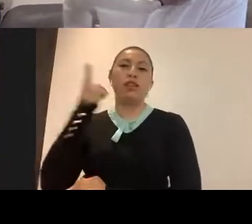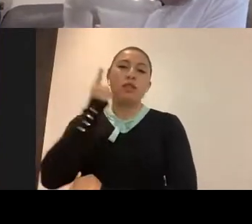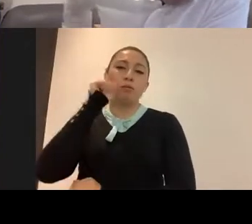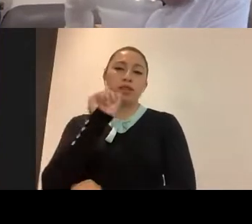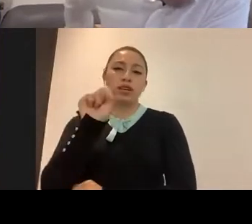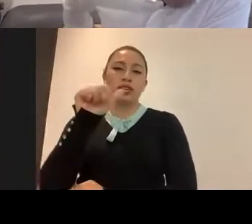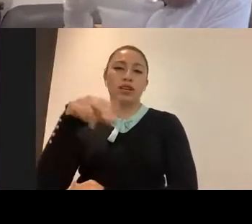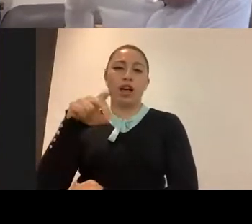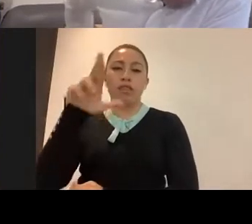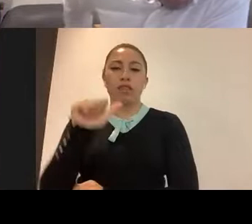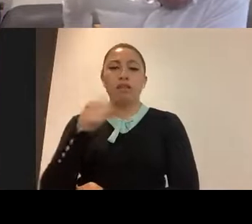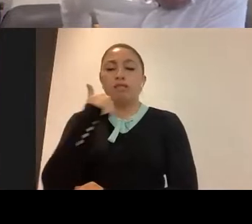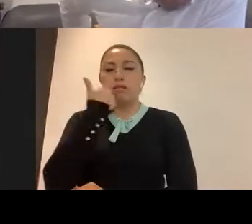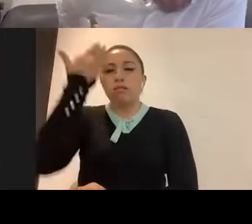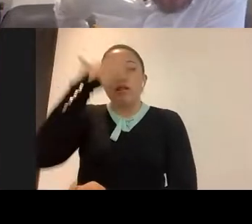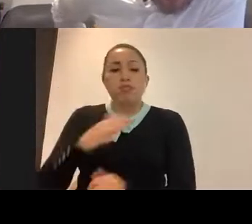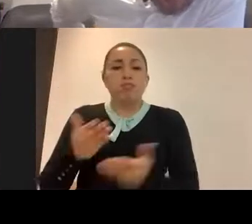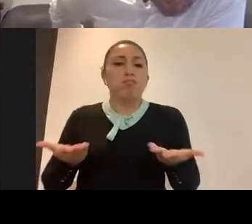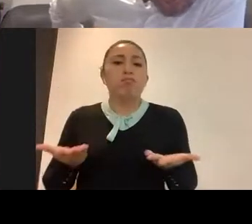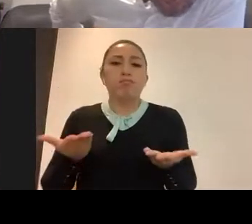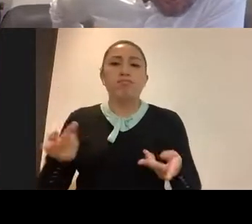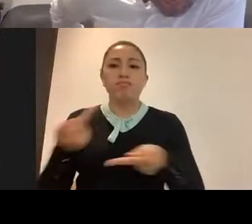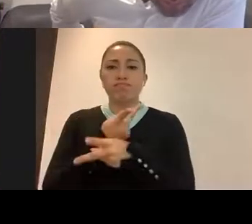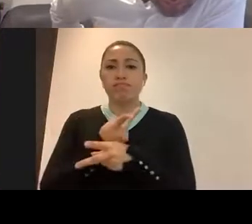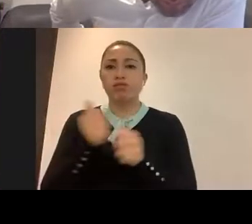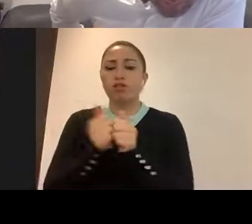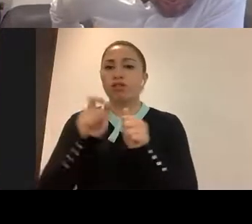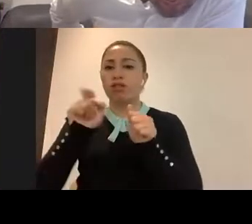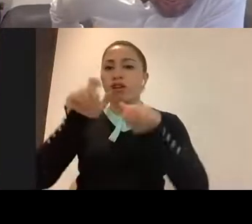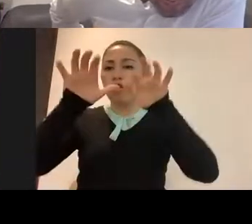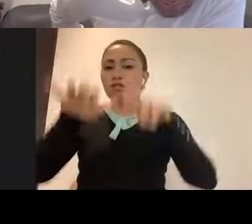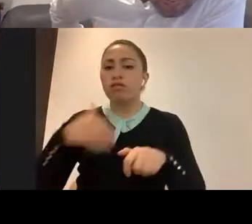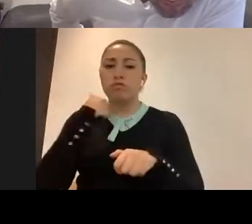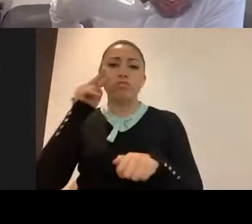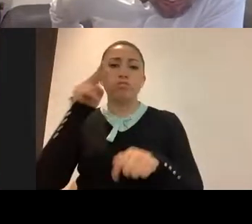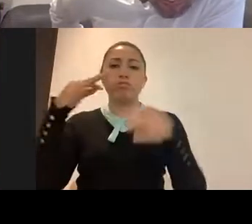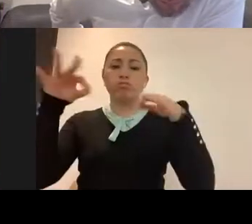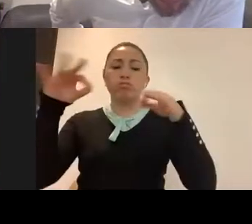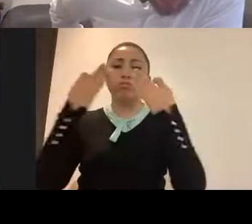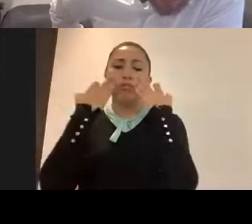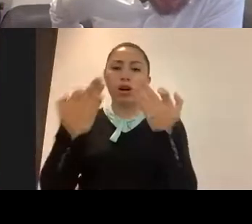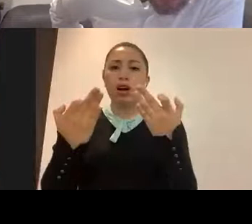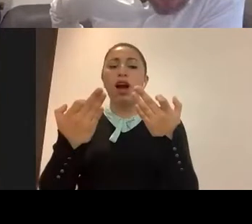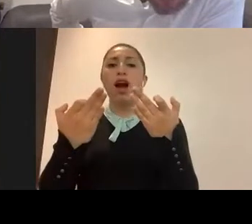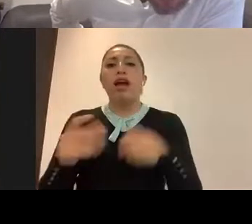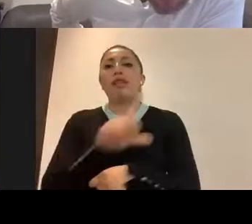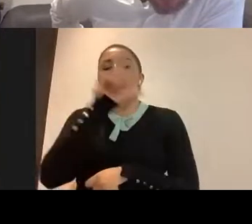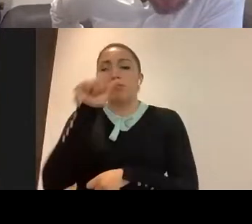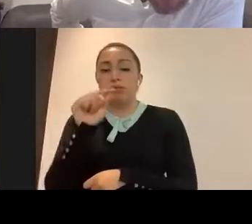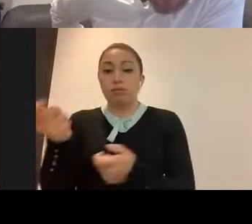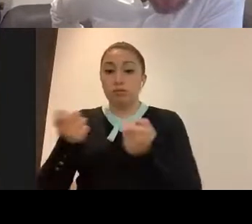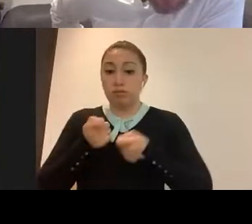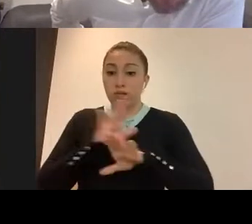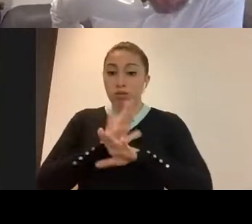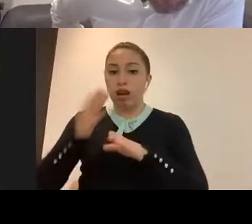la finalidad de conocer el oficio y con base en ello poder tener también el seguimiento